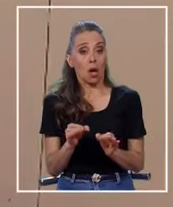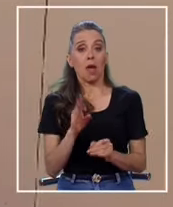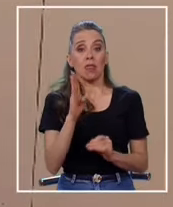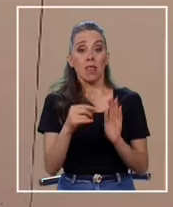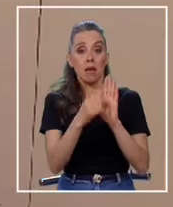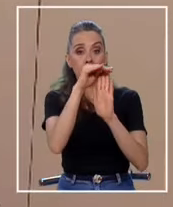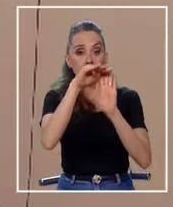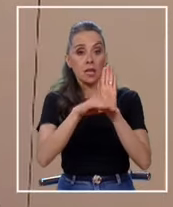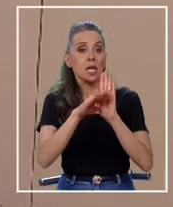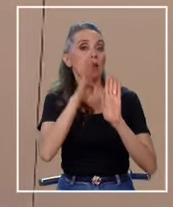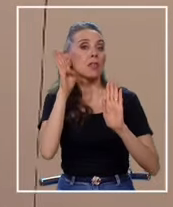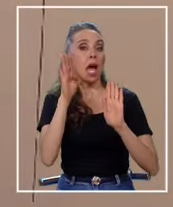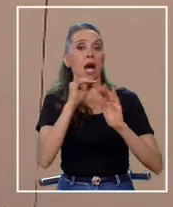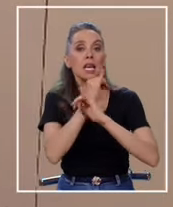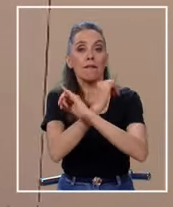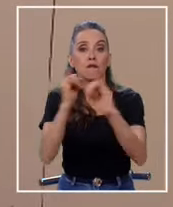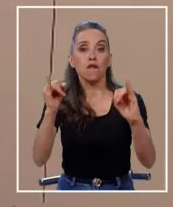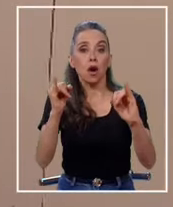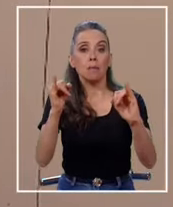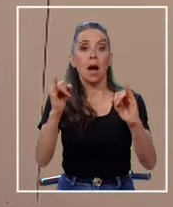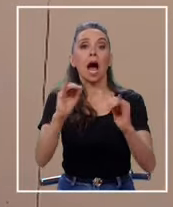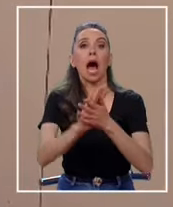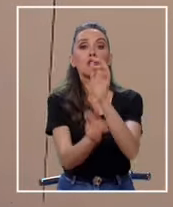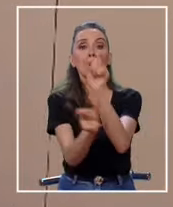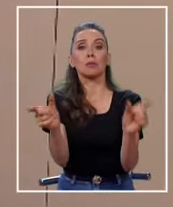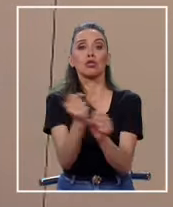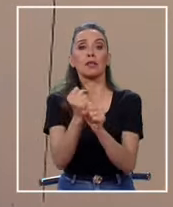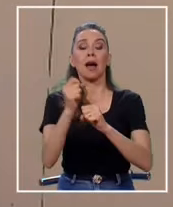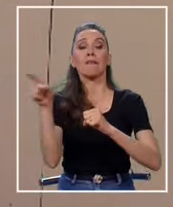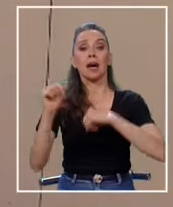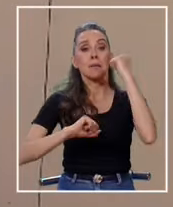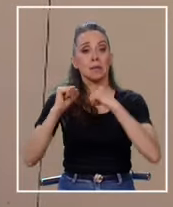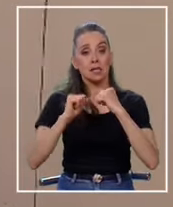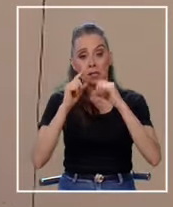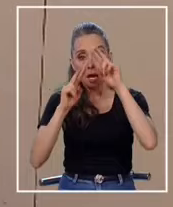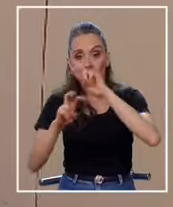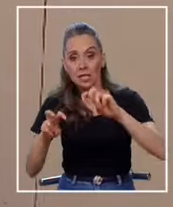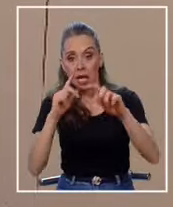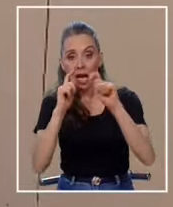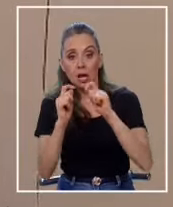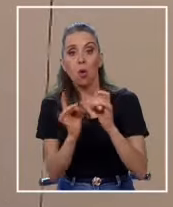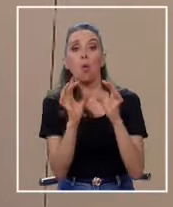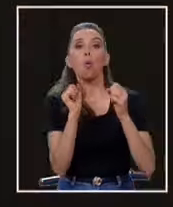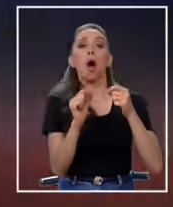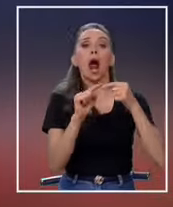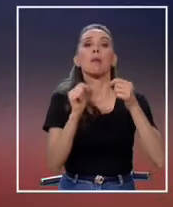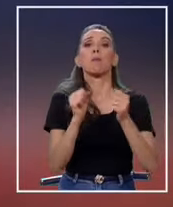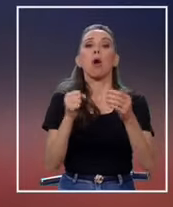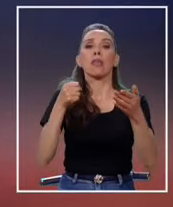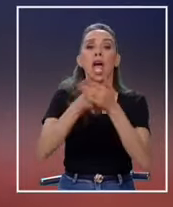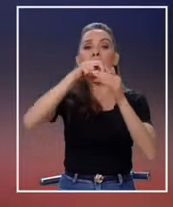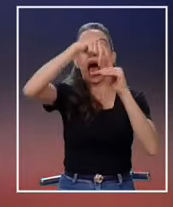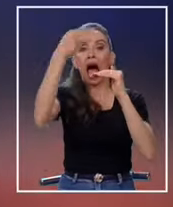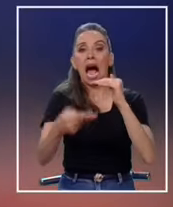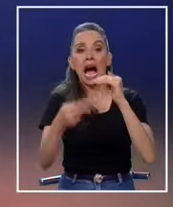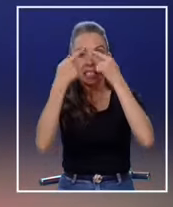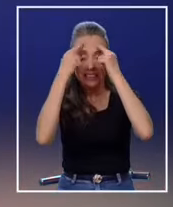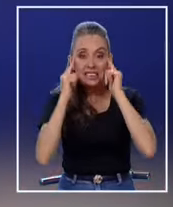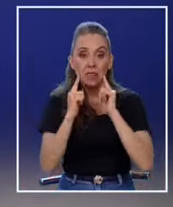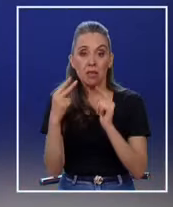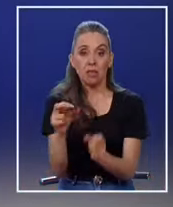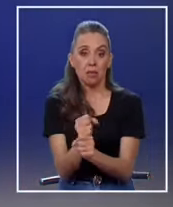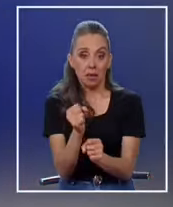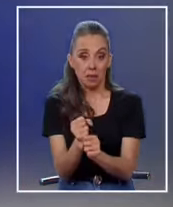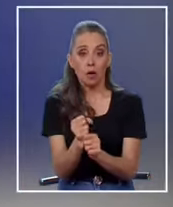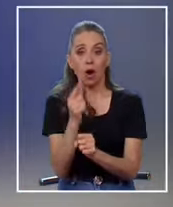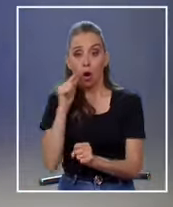estar vigentes Y ser difundidos a toda la organización para mitigar el riesgo verdad y los accidentes del trabajo el hombre vala accidentado